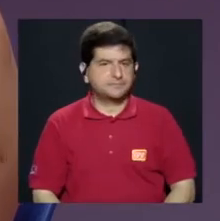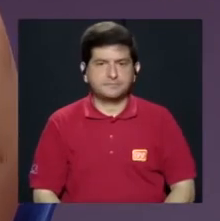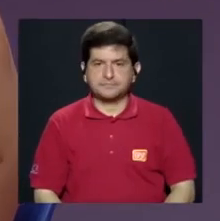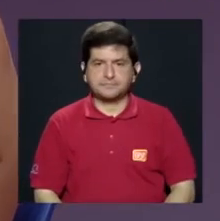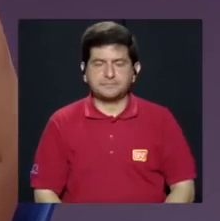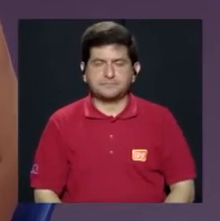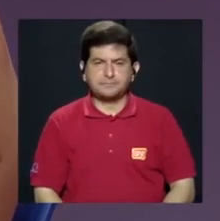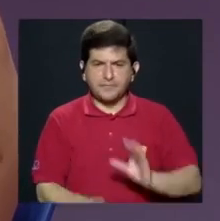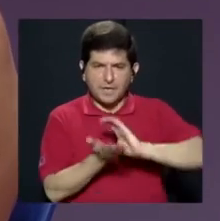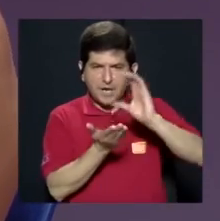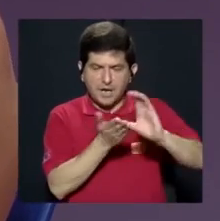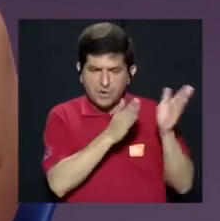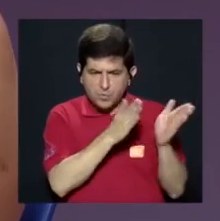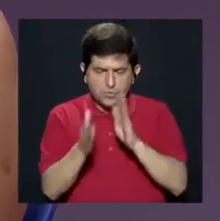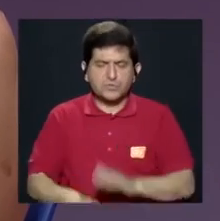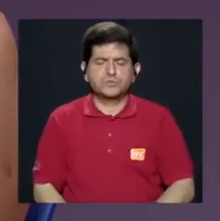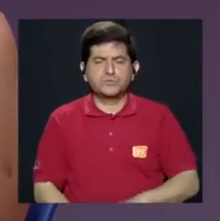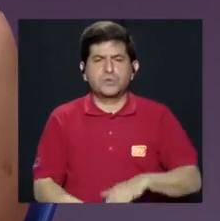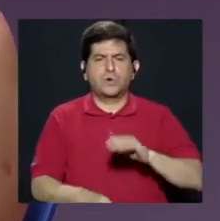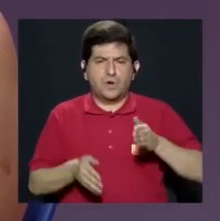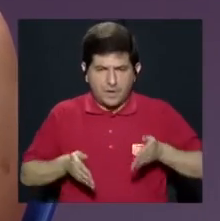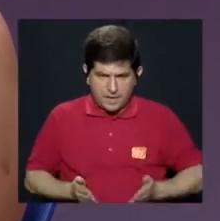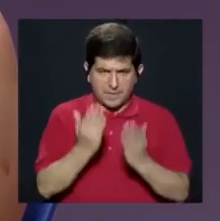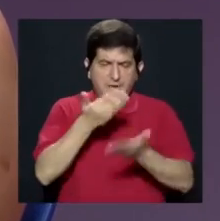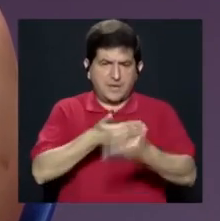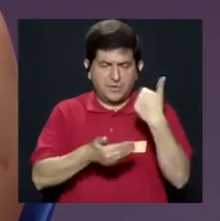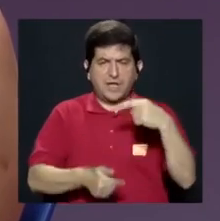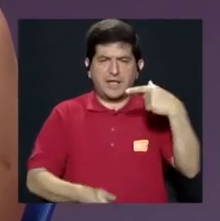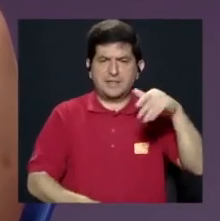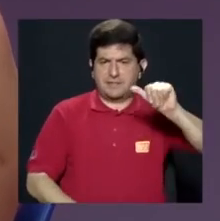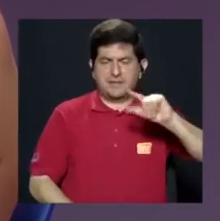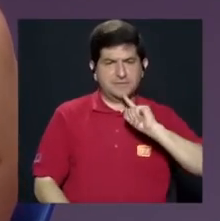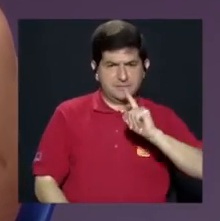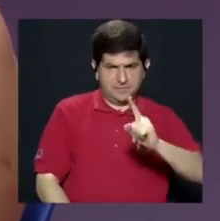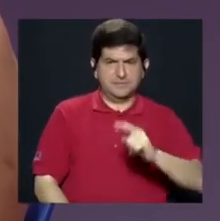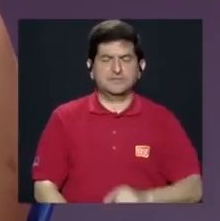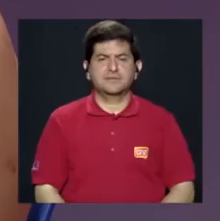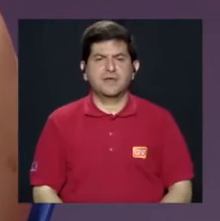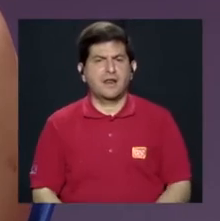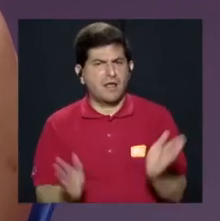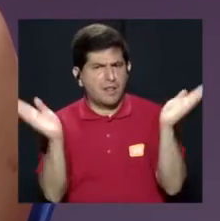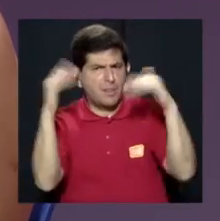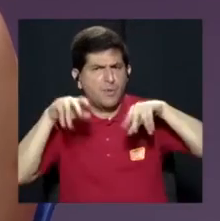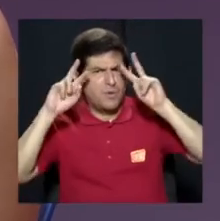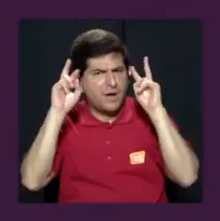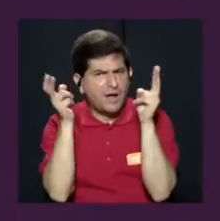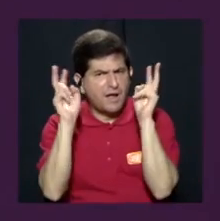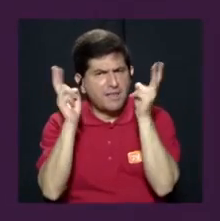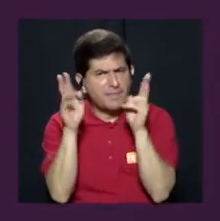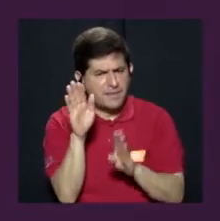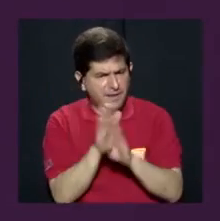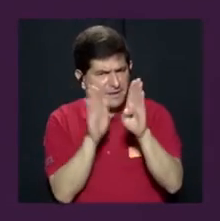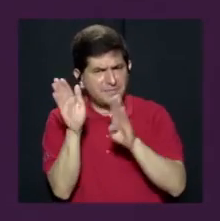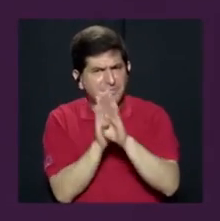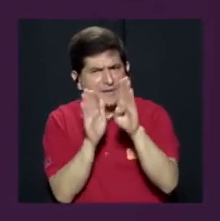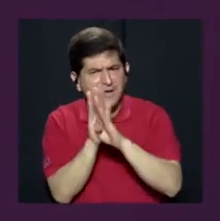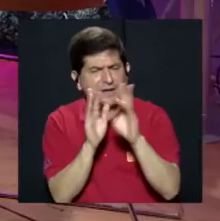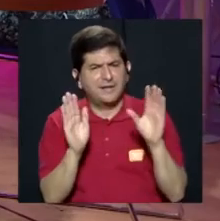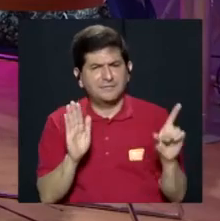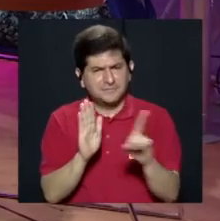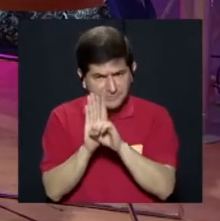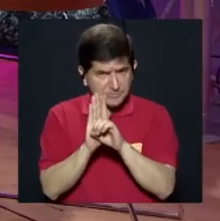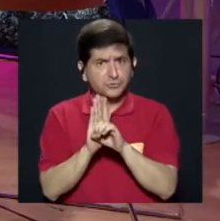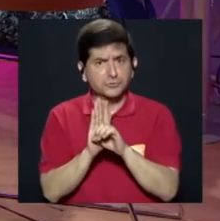En el curso este de preparación al parto que Gabriela mencionó hace un momento, ¿no hay ningún tema que desarrolle el tema de